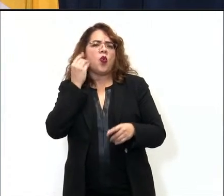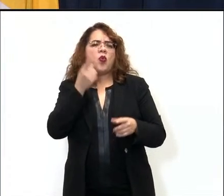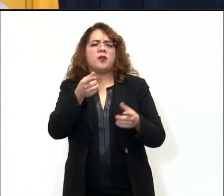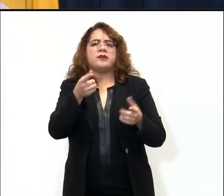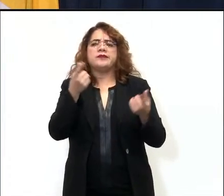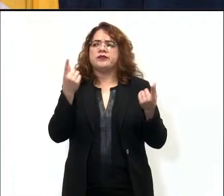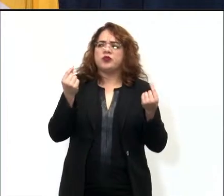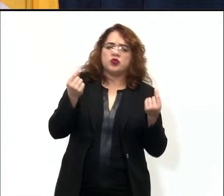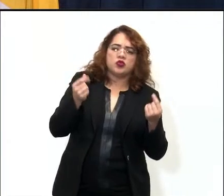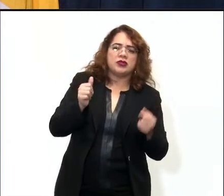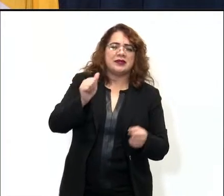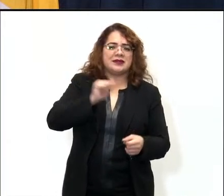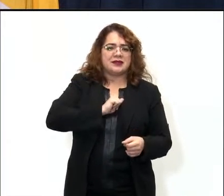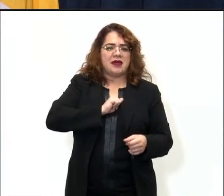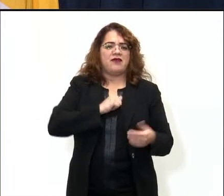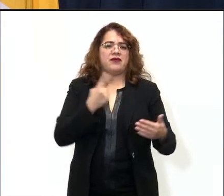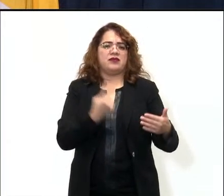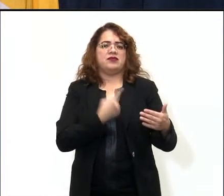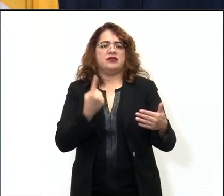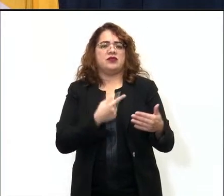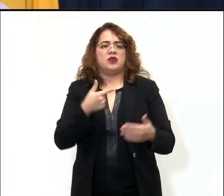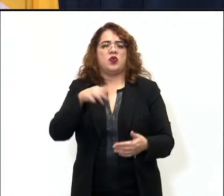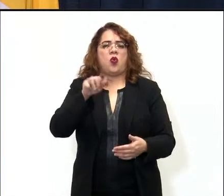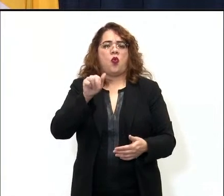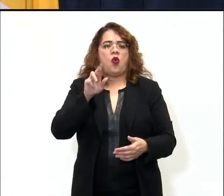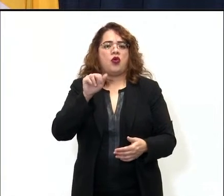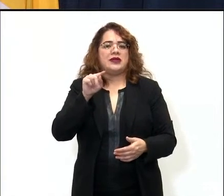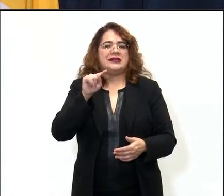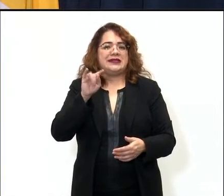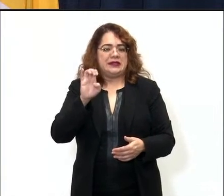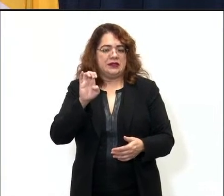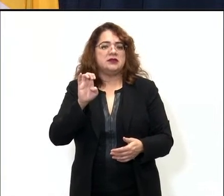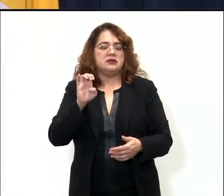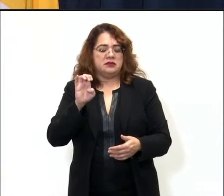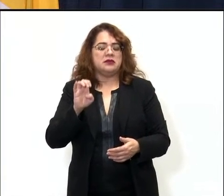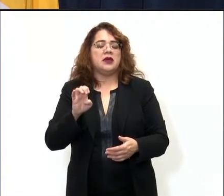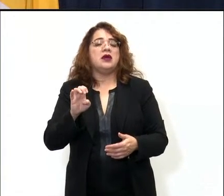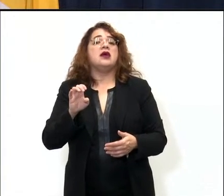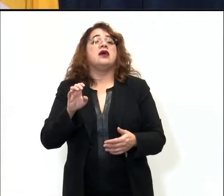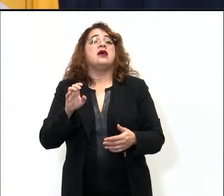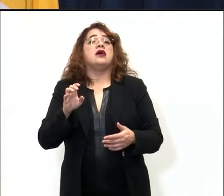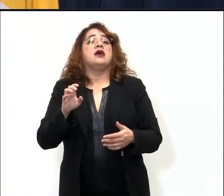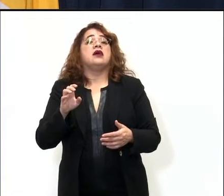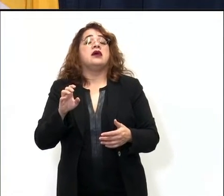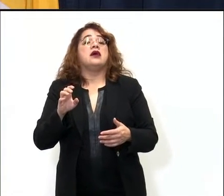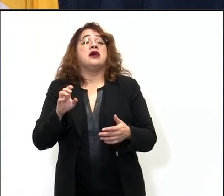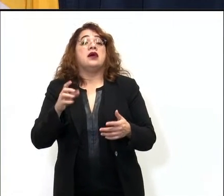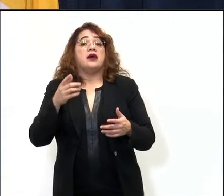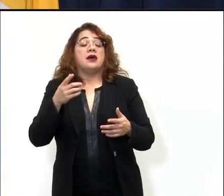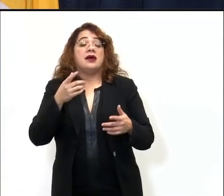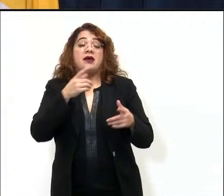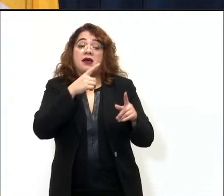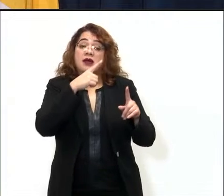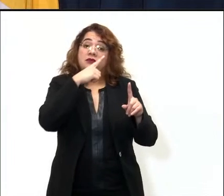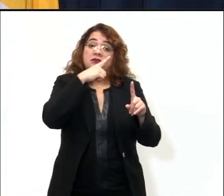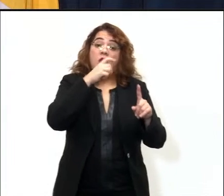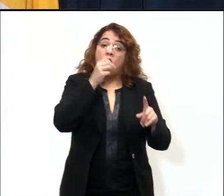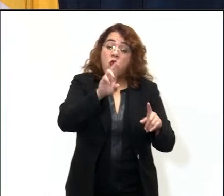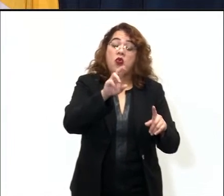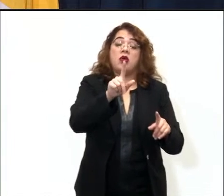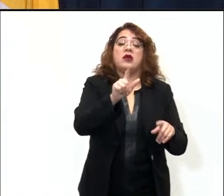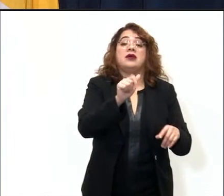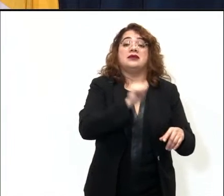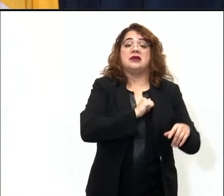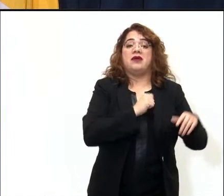casa. Los síntomas se ven muy diferentes para las personas. Hay aquellas personas que pueden tener el virus sin